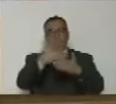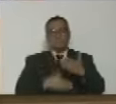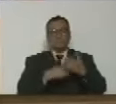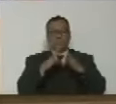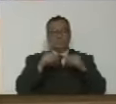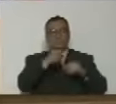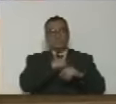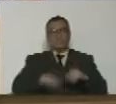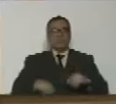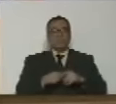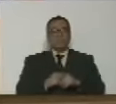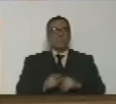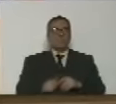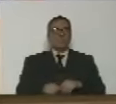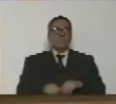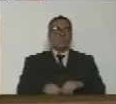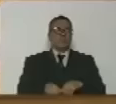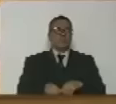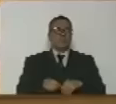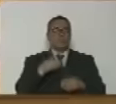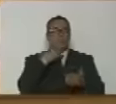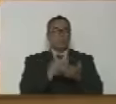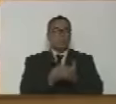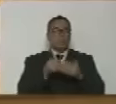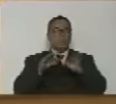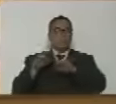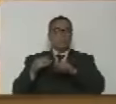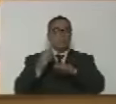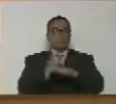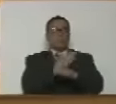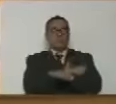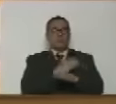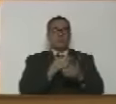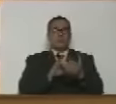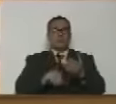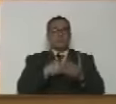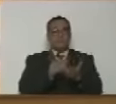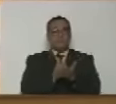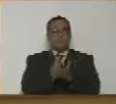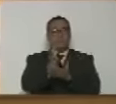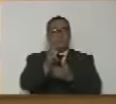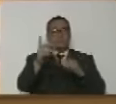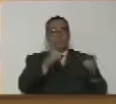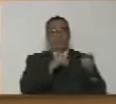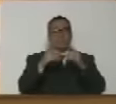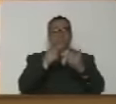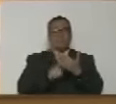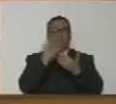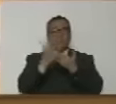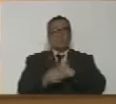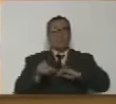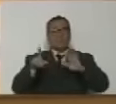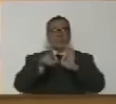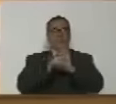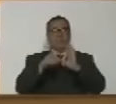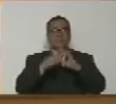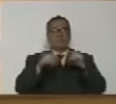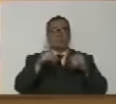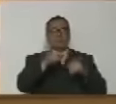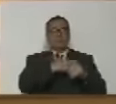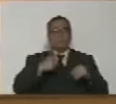Es todo, presidente. Gracias, secretaria. Antes de dar continuidad a la discusión del proyecto de ley, quiero